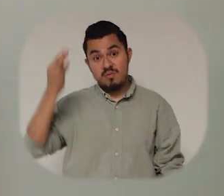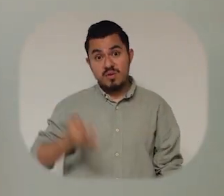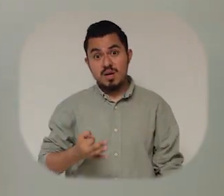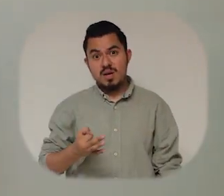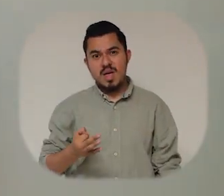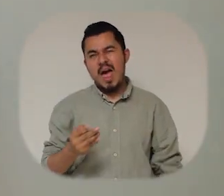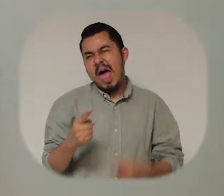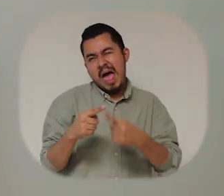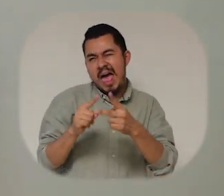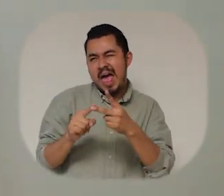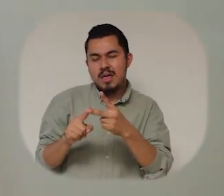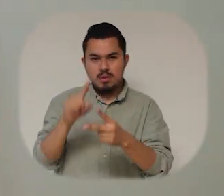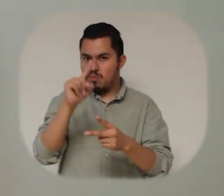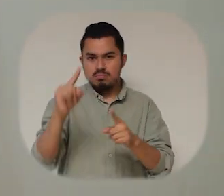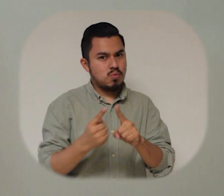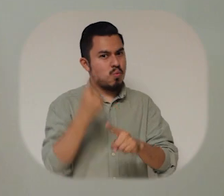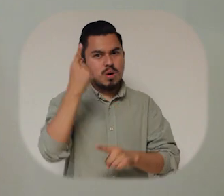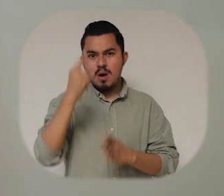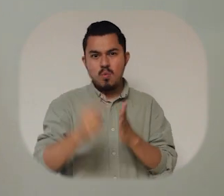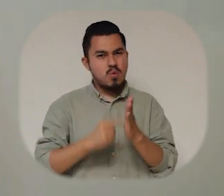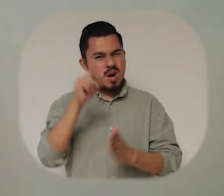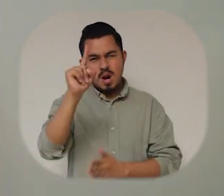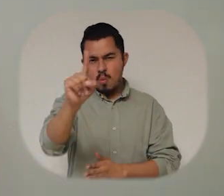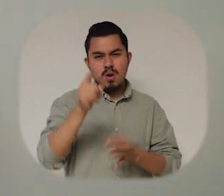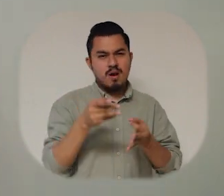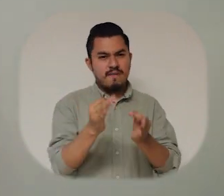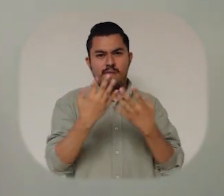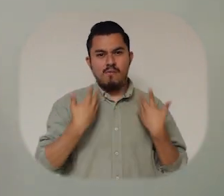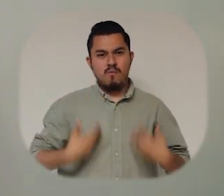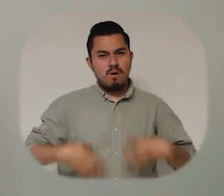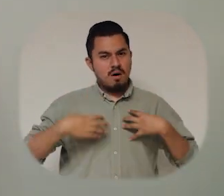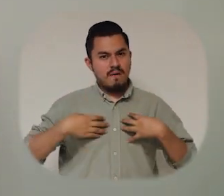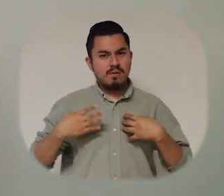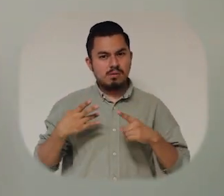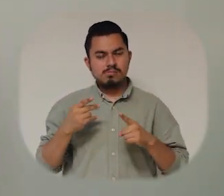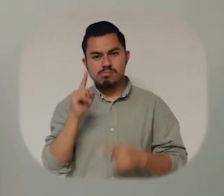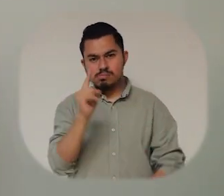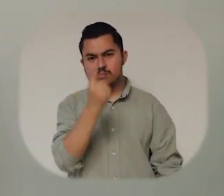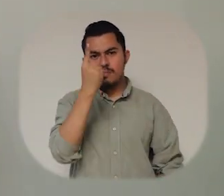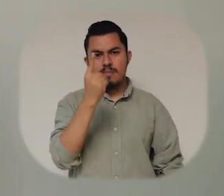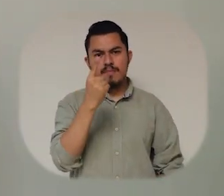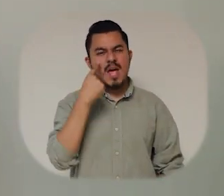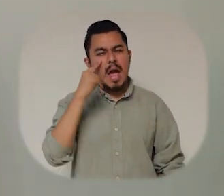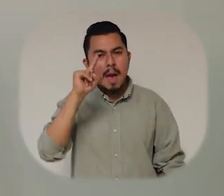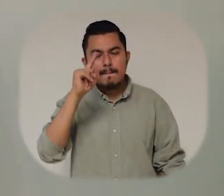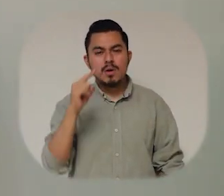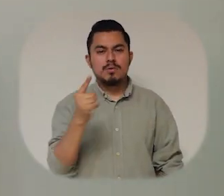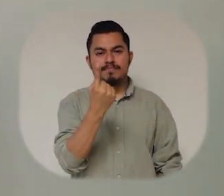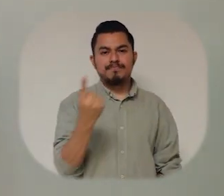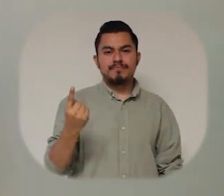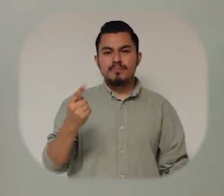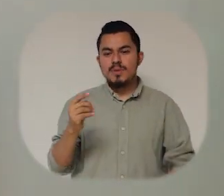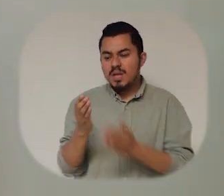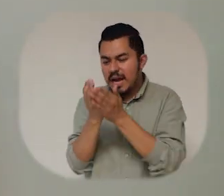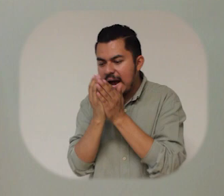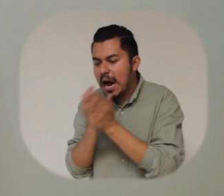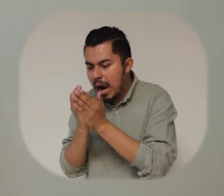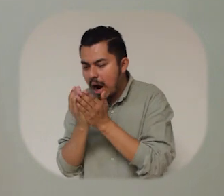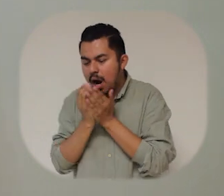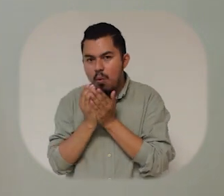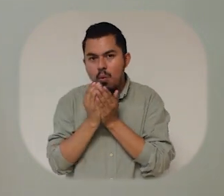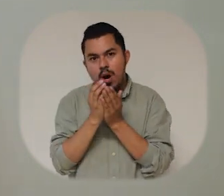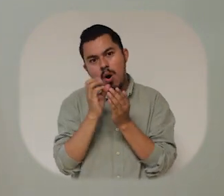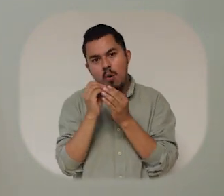la única forma de vida. Cuando una persona toma agua, cuando respira, entonces vive. Pero